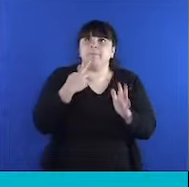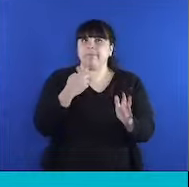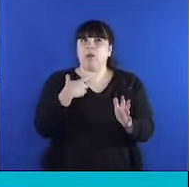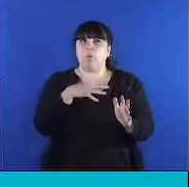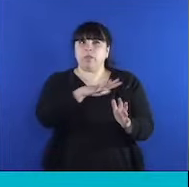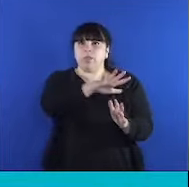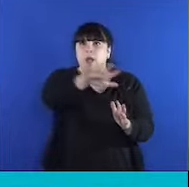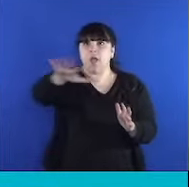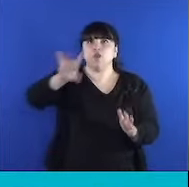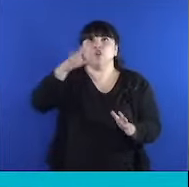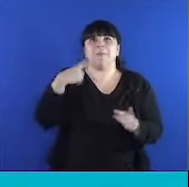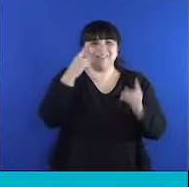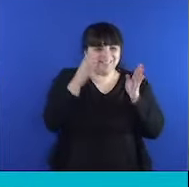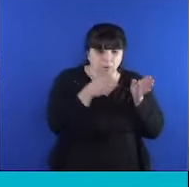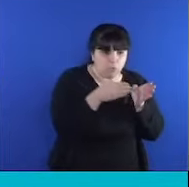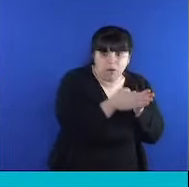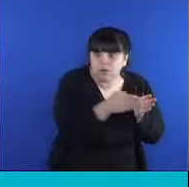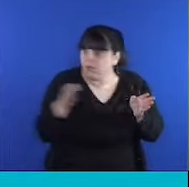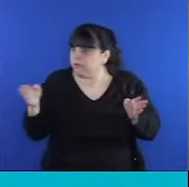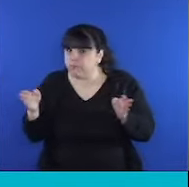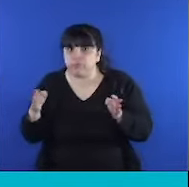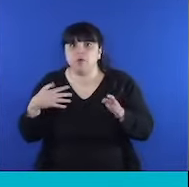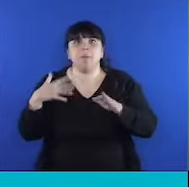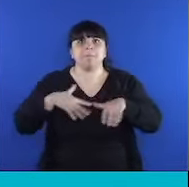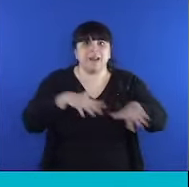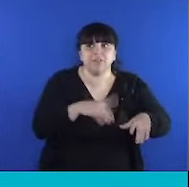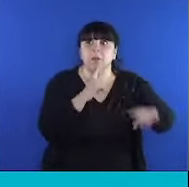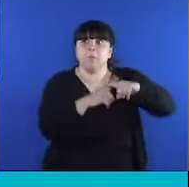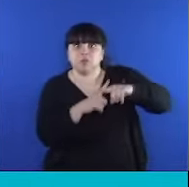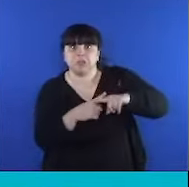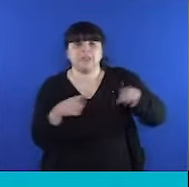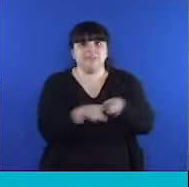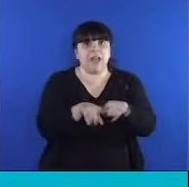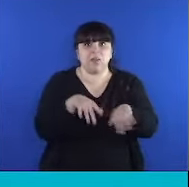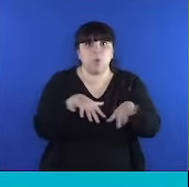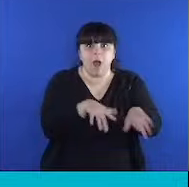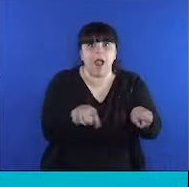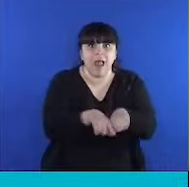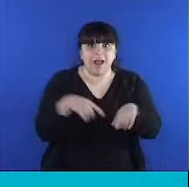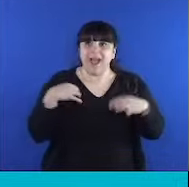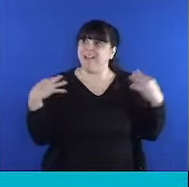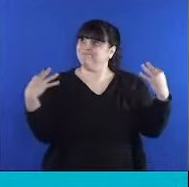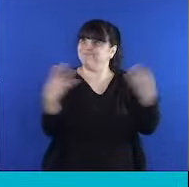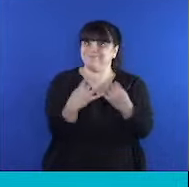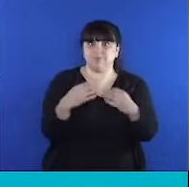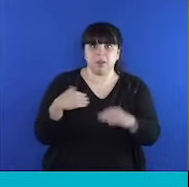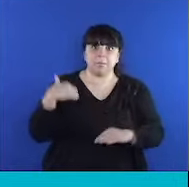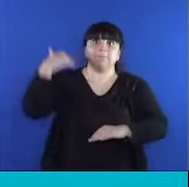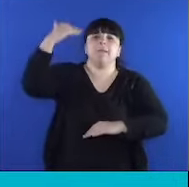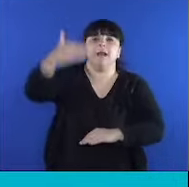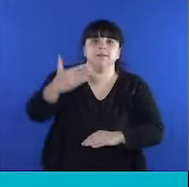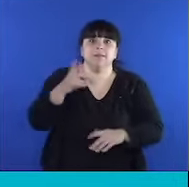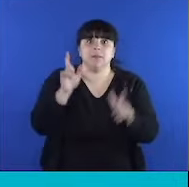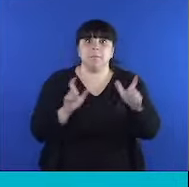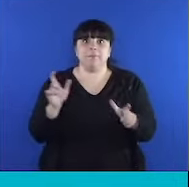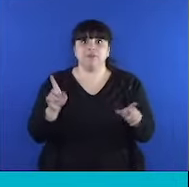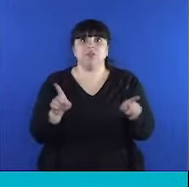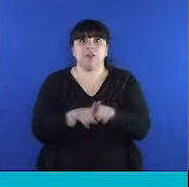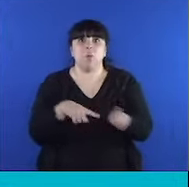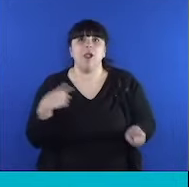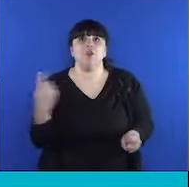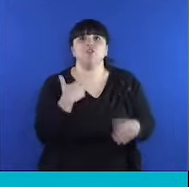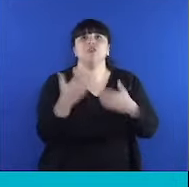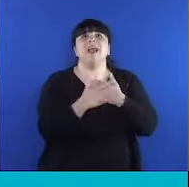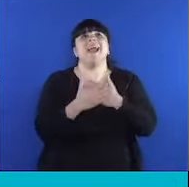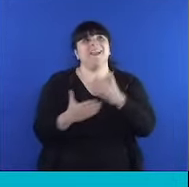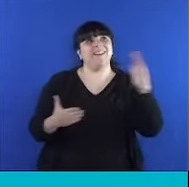excede también este tipo de manifestación, aunque sea positiva, y que por ahí excede a esta Cámara. Está muy bien el planteo que levantamos del Frente de